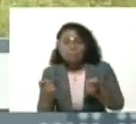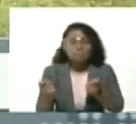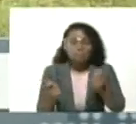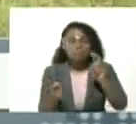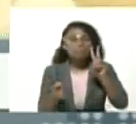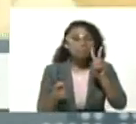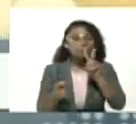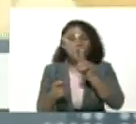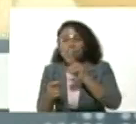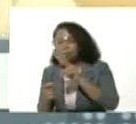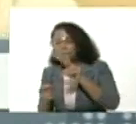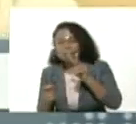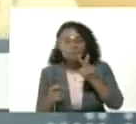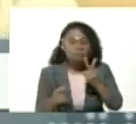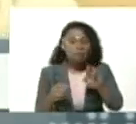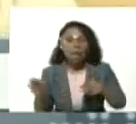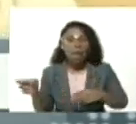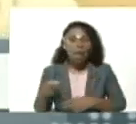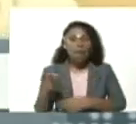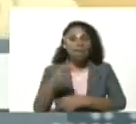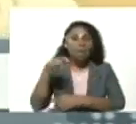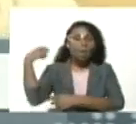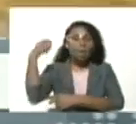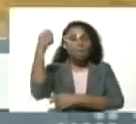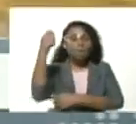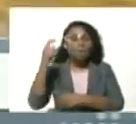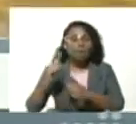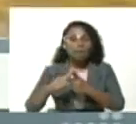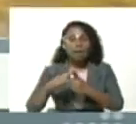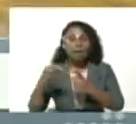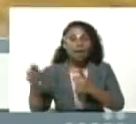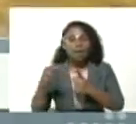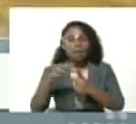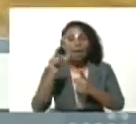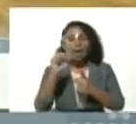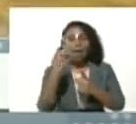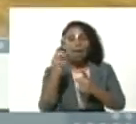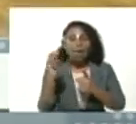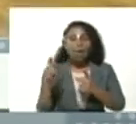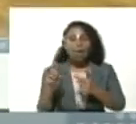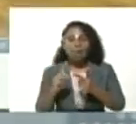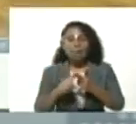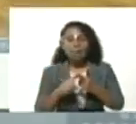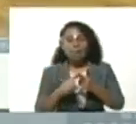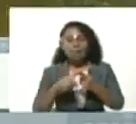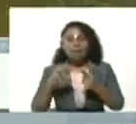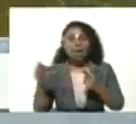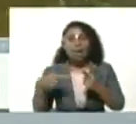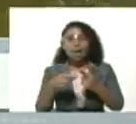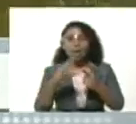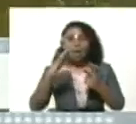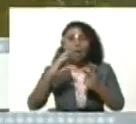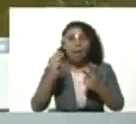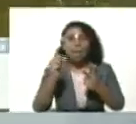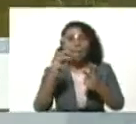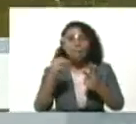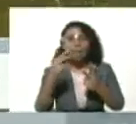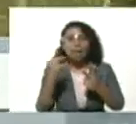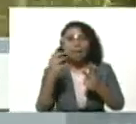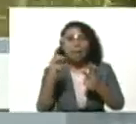ríos, el río Apure, el río Arauca, el río Capanaparo y el río